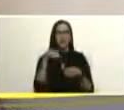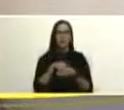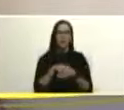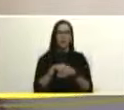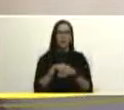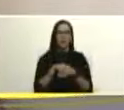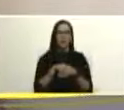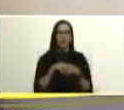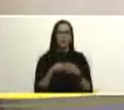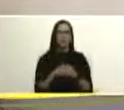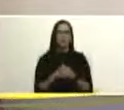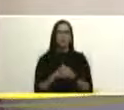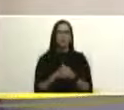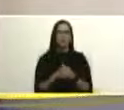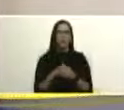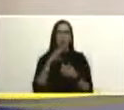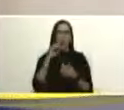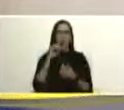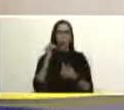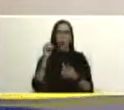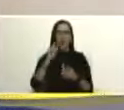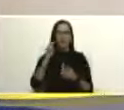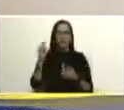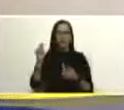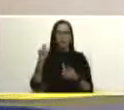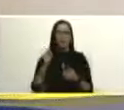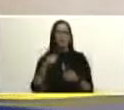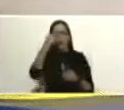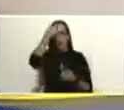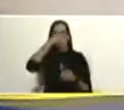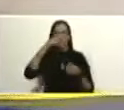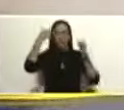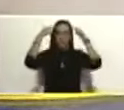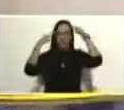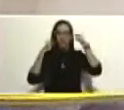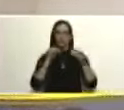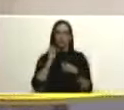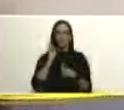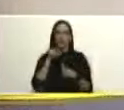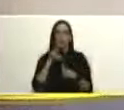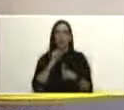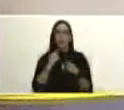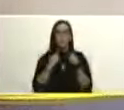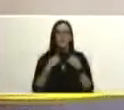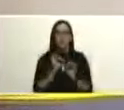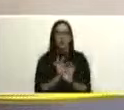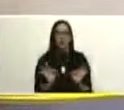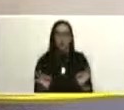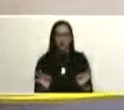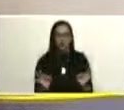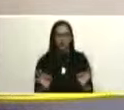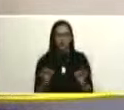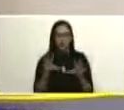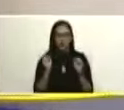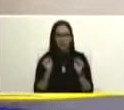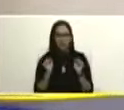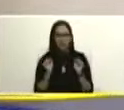que Ocumare del Tuyo es un pueblo netamente chavista y usted aquí no pierde con nadie. ¿Me entiende?